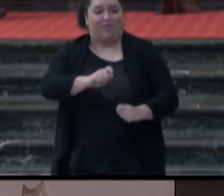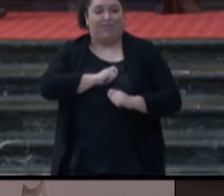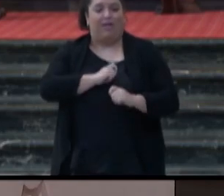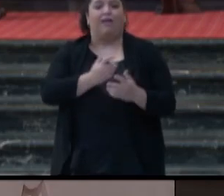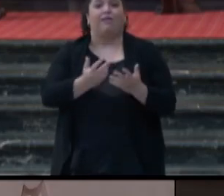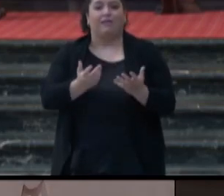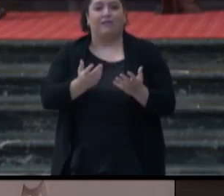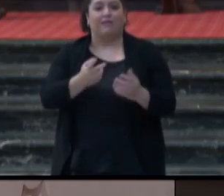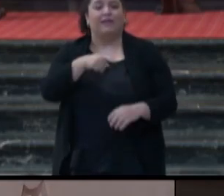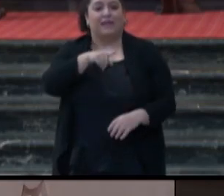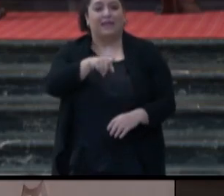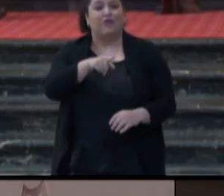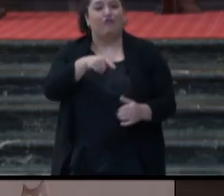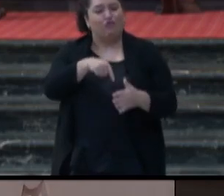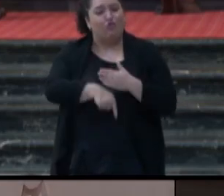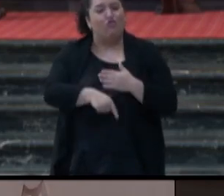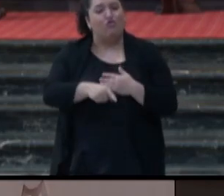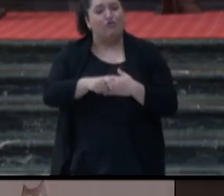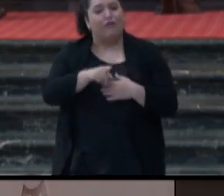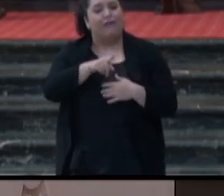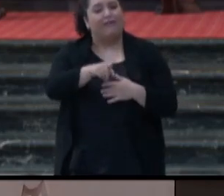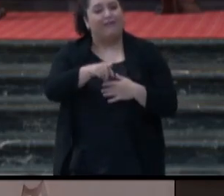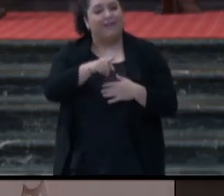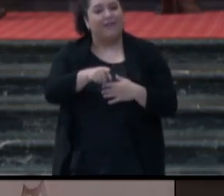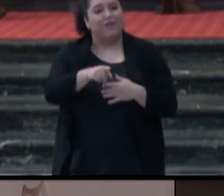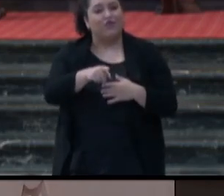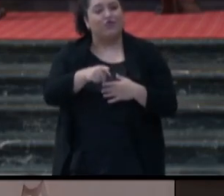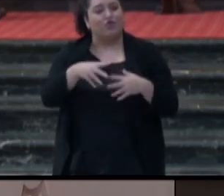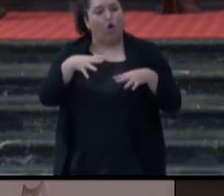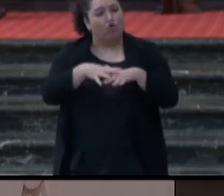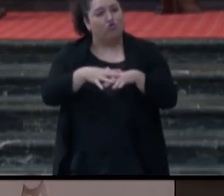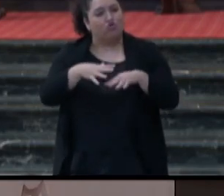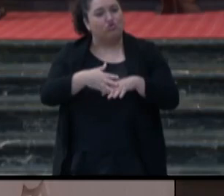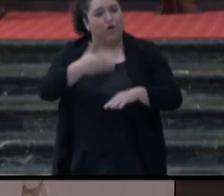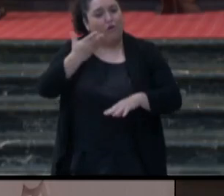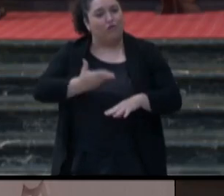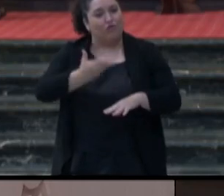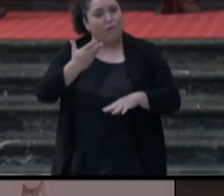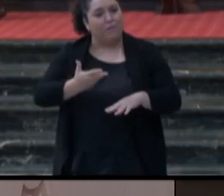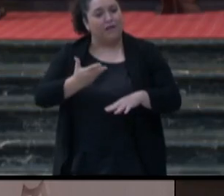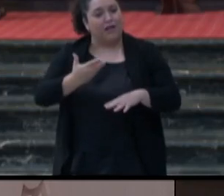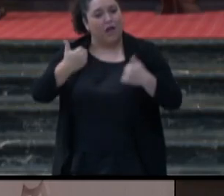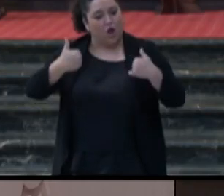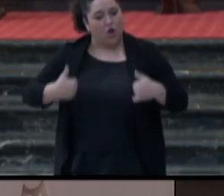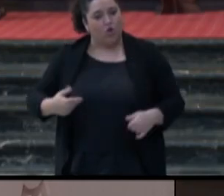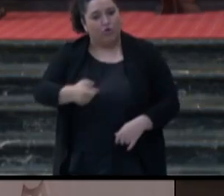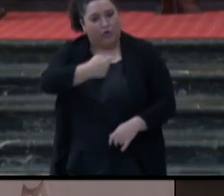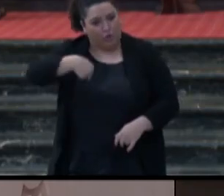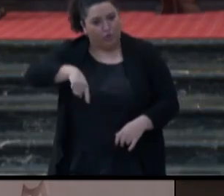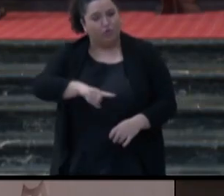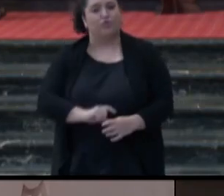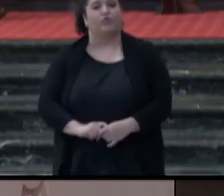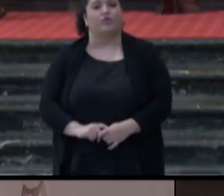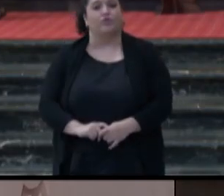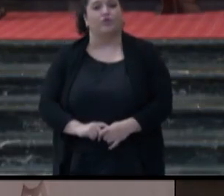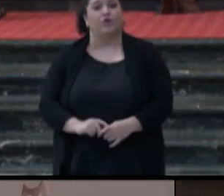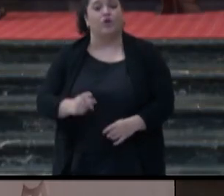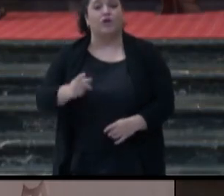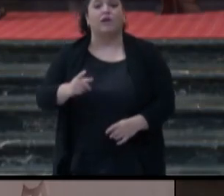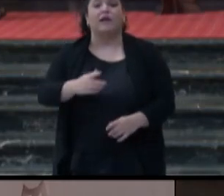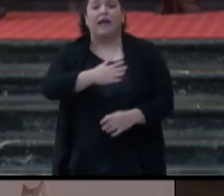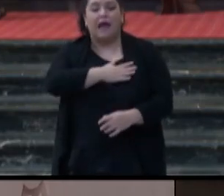fondo Esa es la estructura fundamental de nuestra persona ser